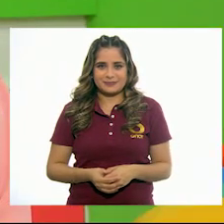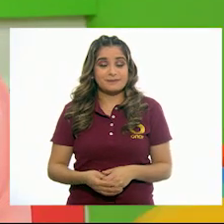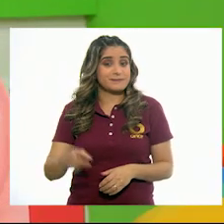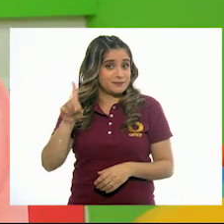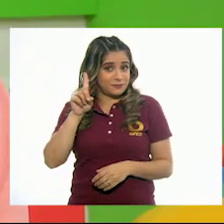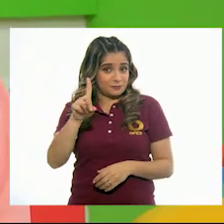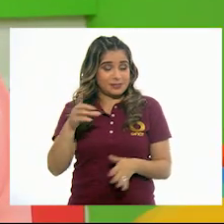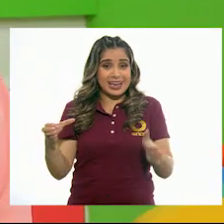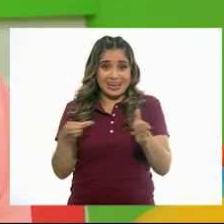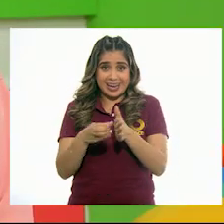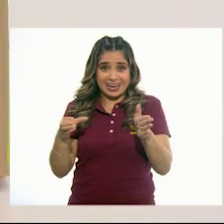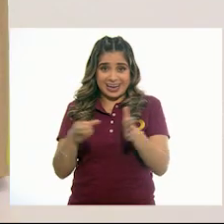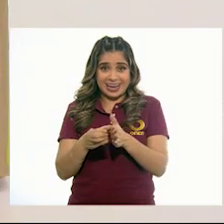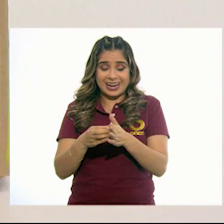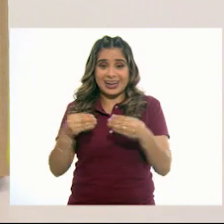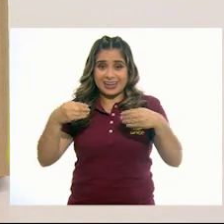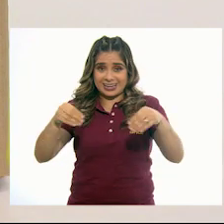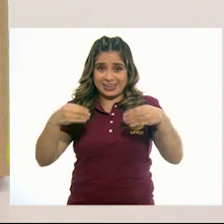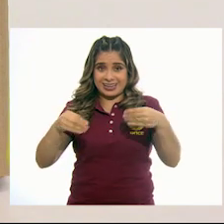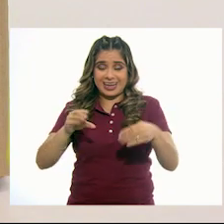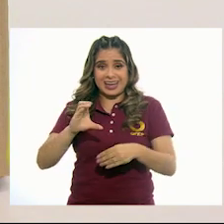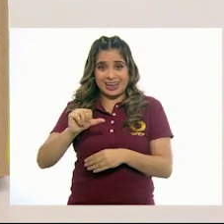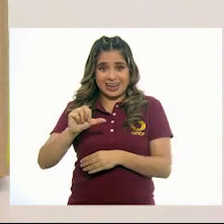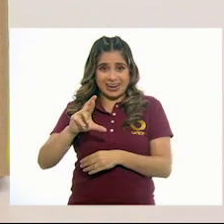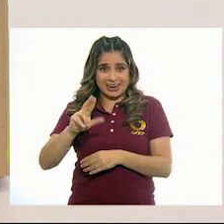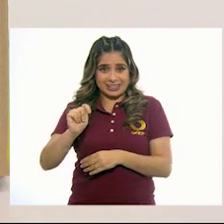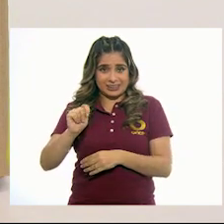una caja de cartón